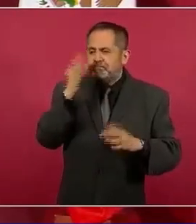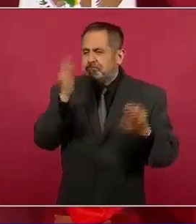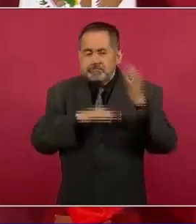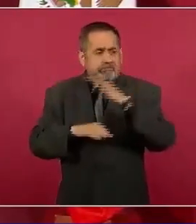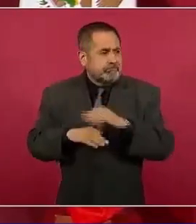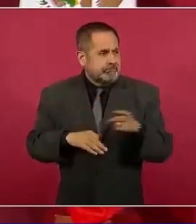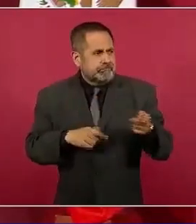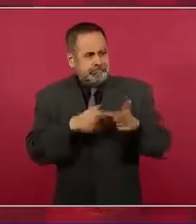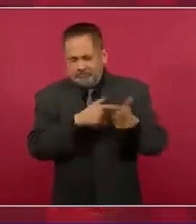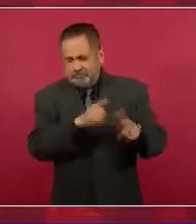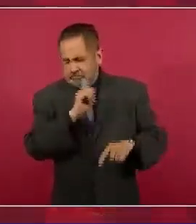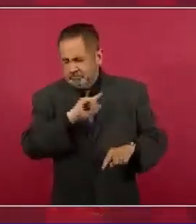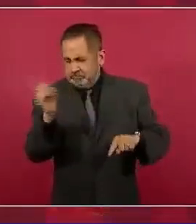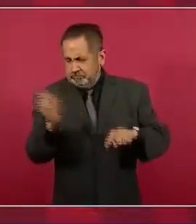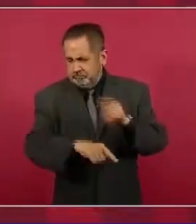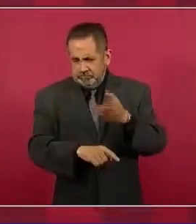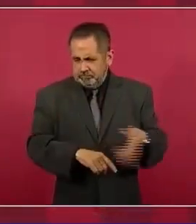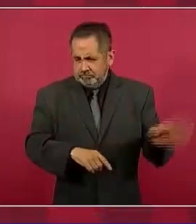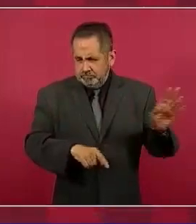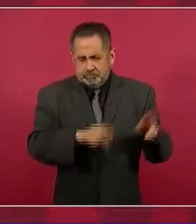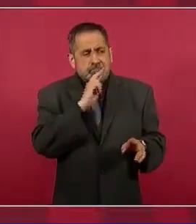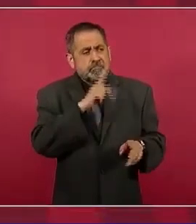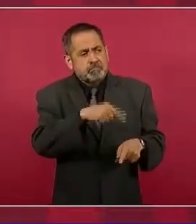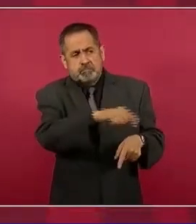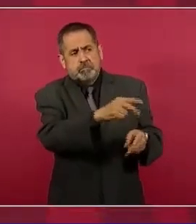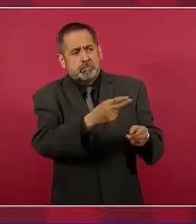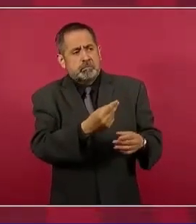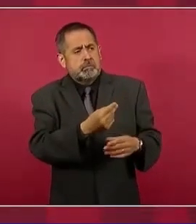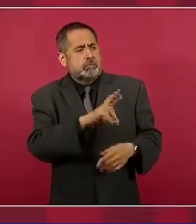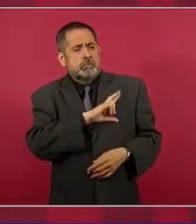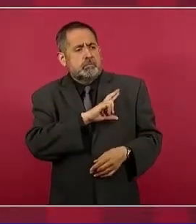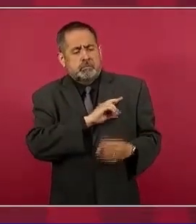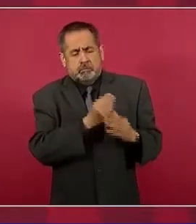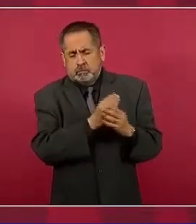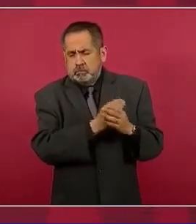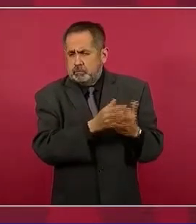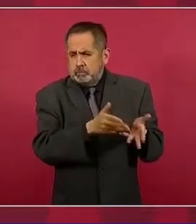tú dedícate a los negocios privados,